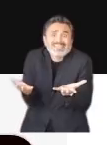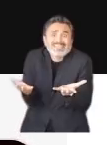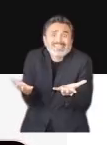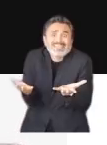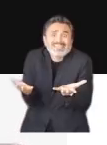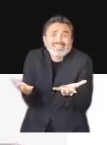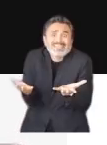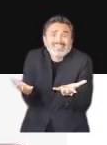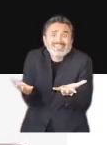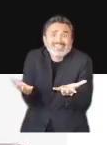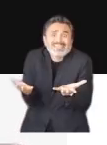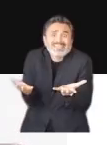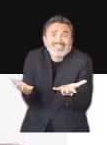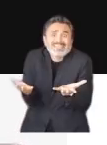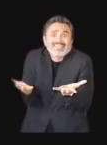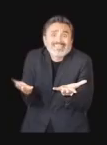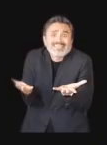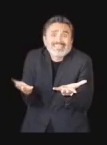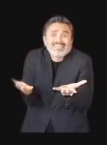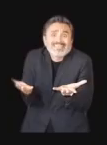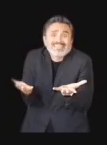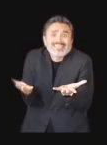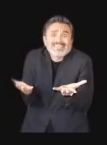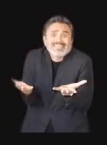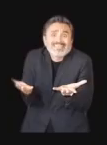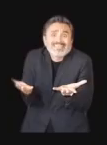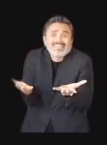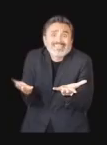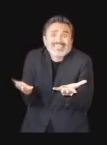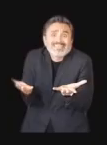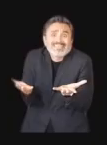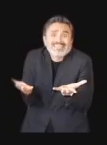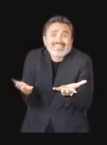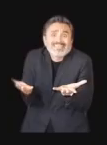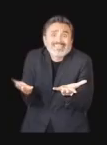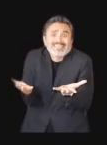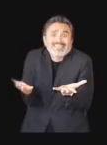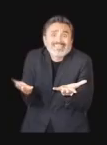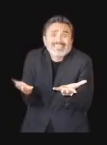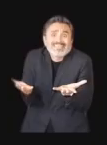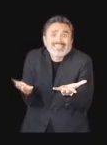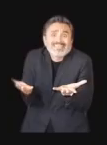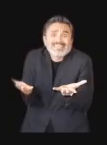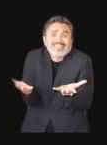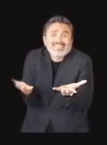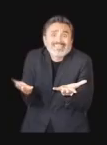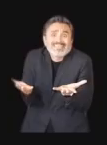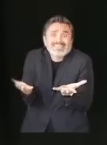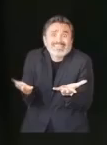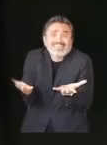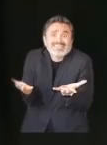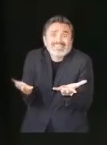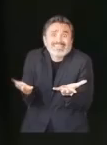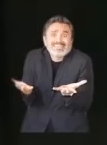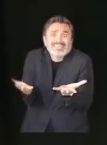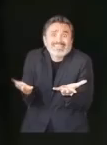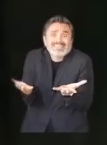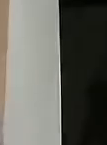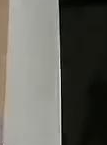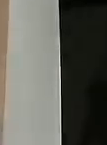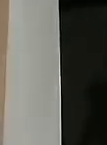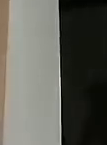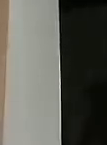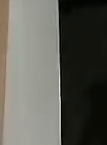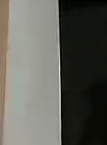hambreado igual que su presidente deberían de estar besando el piso que nosotros visitamos maría teresa